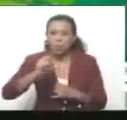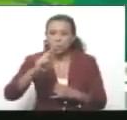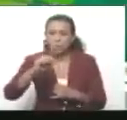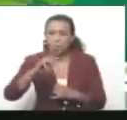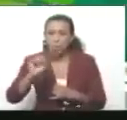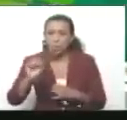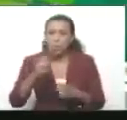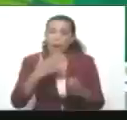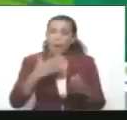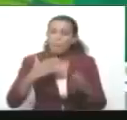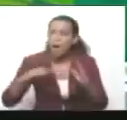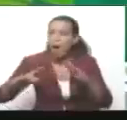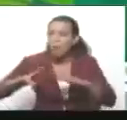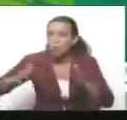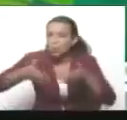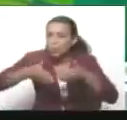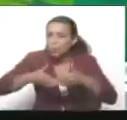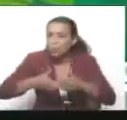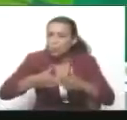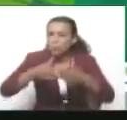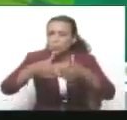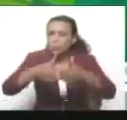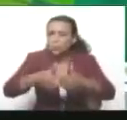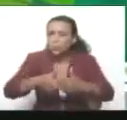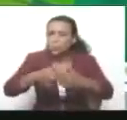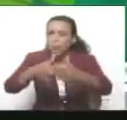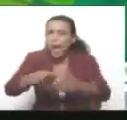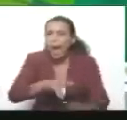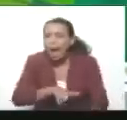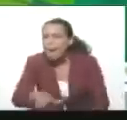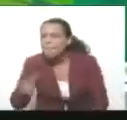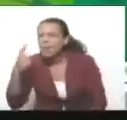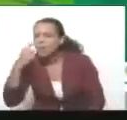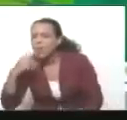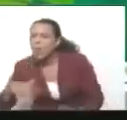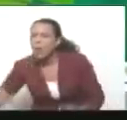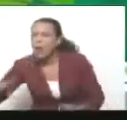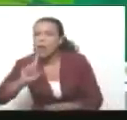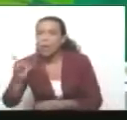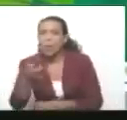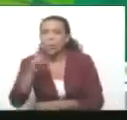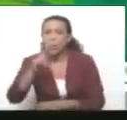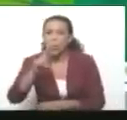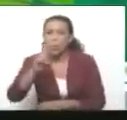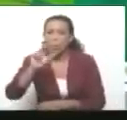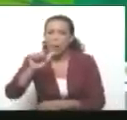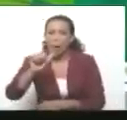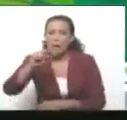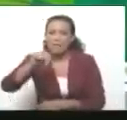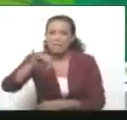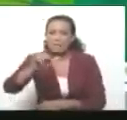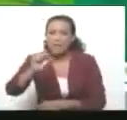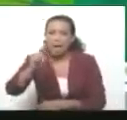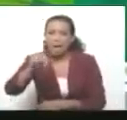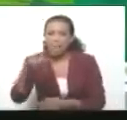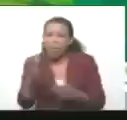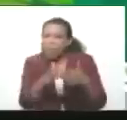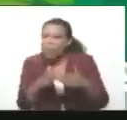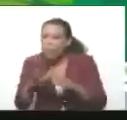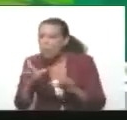es enviado a explorar toda esa área de las guayanas a